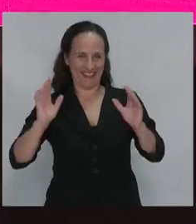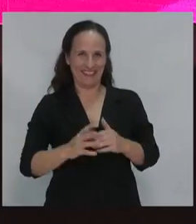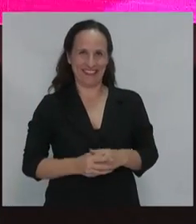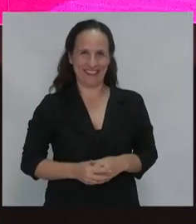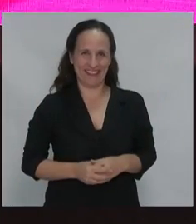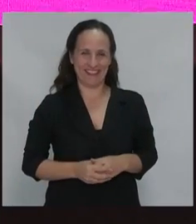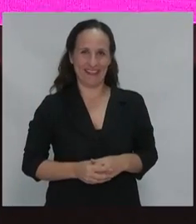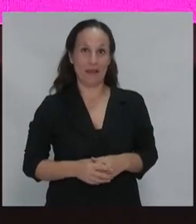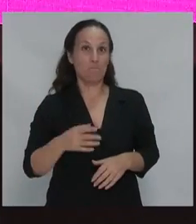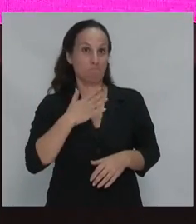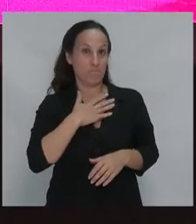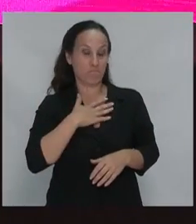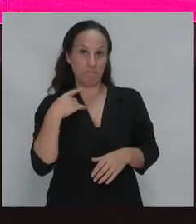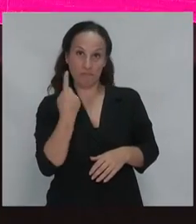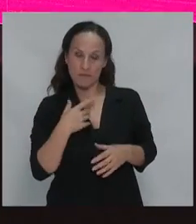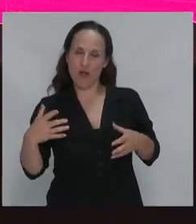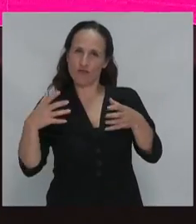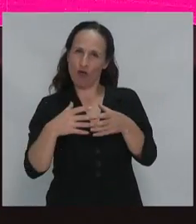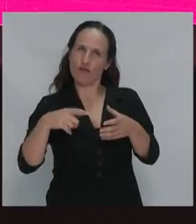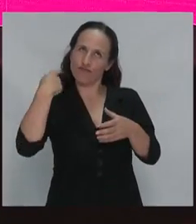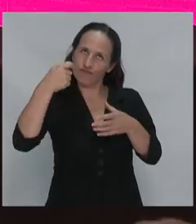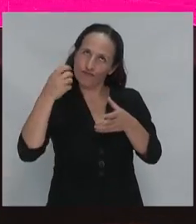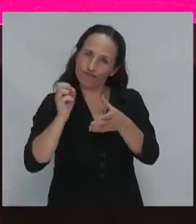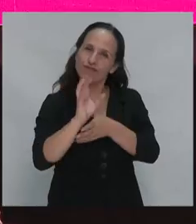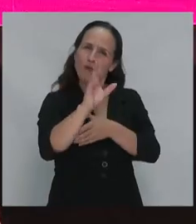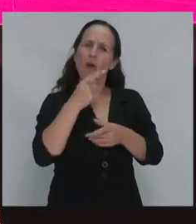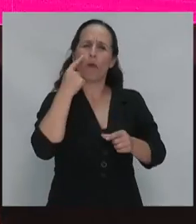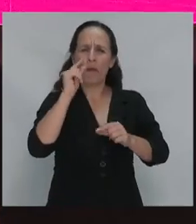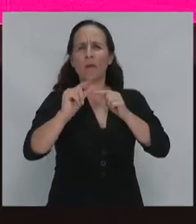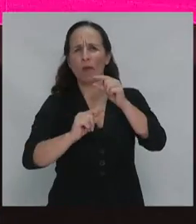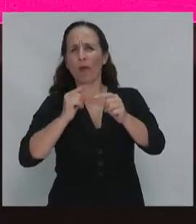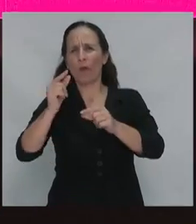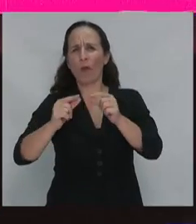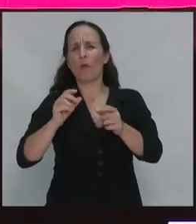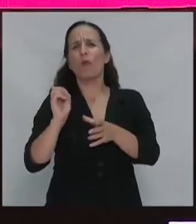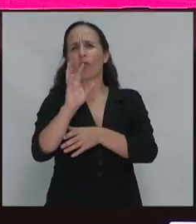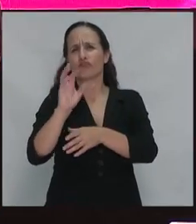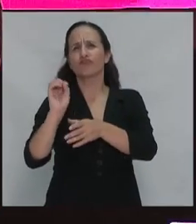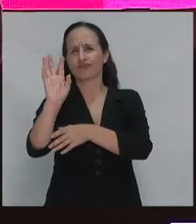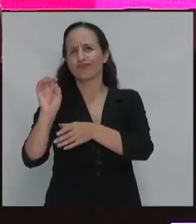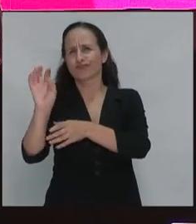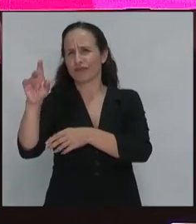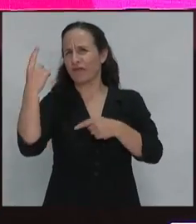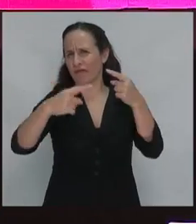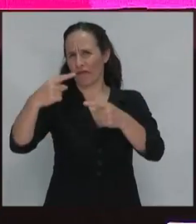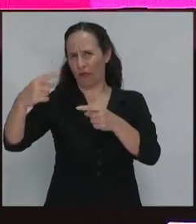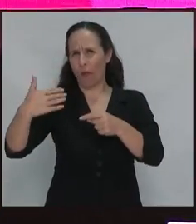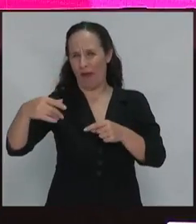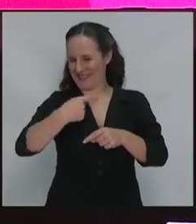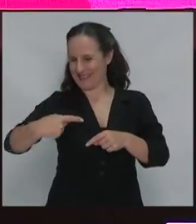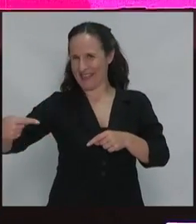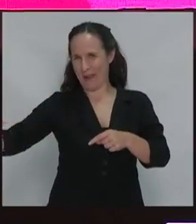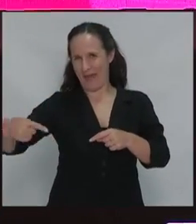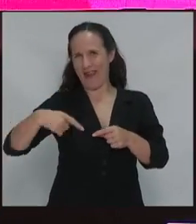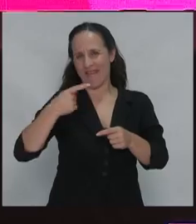hicimos con esta y con las anteriores y con otras que les iremos mostrando durante estas semanas producciones audiovisuales contarles